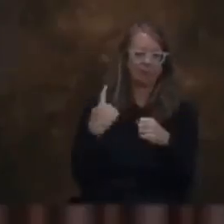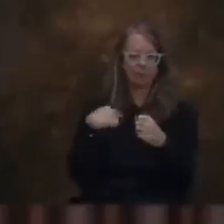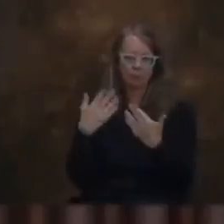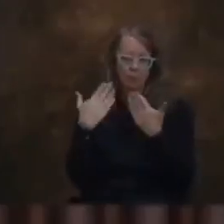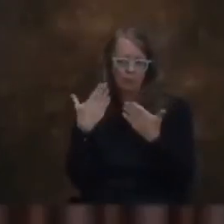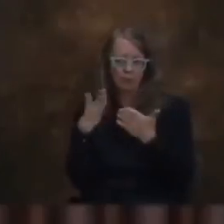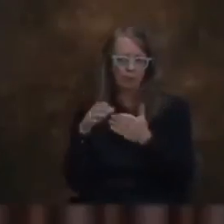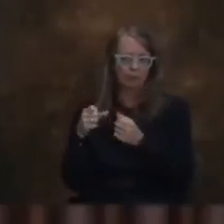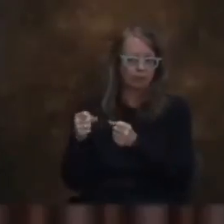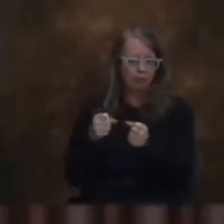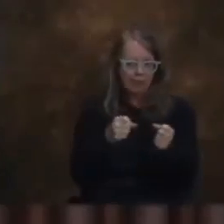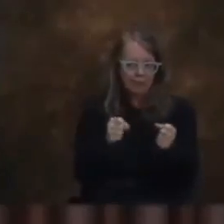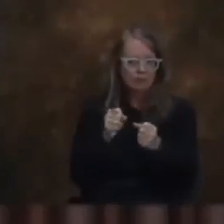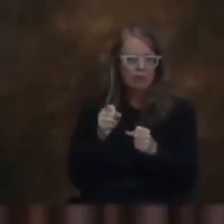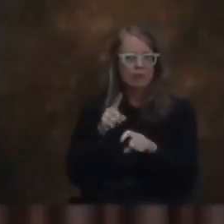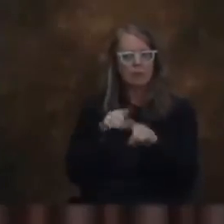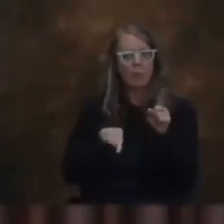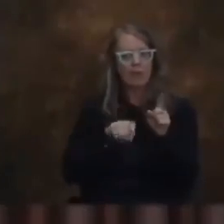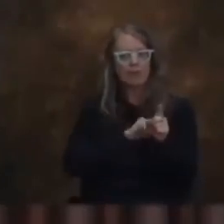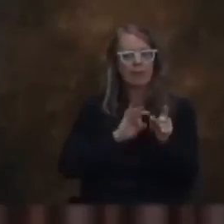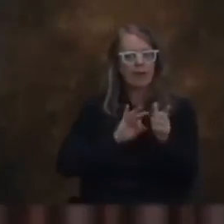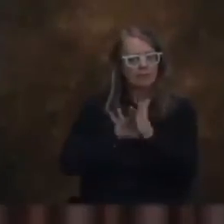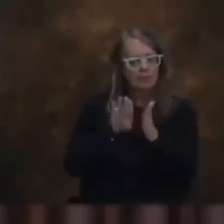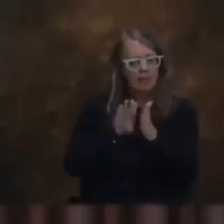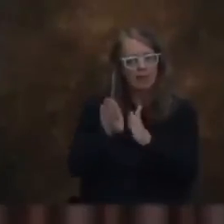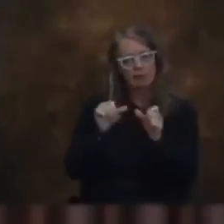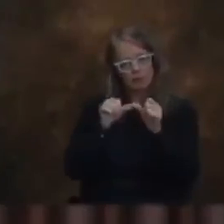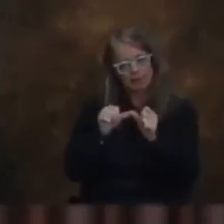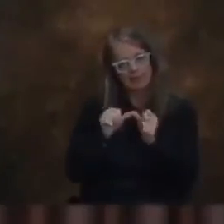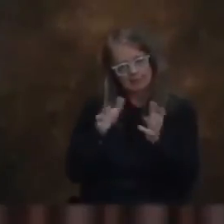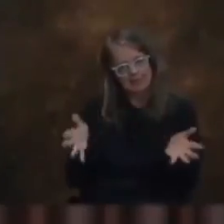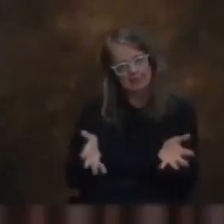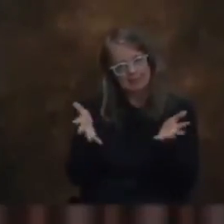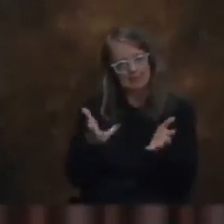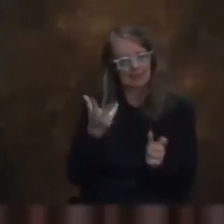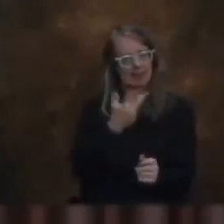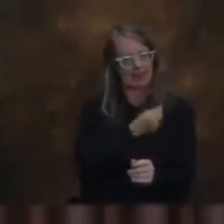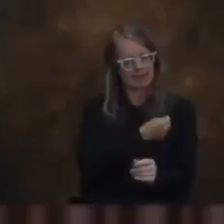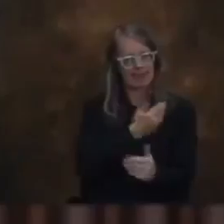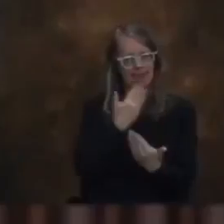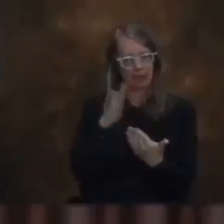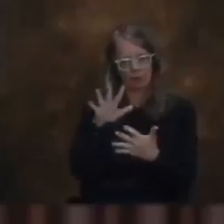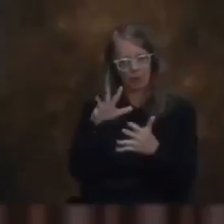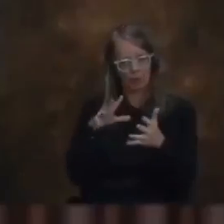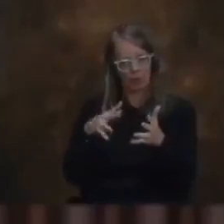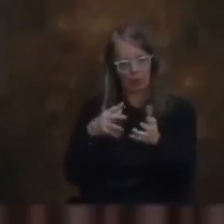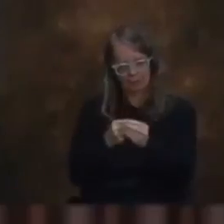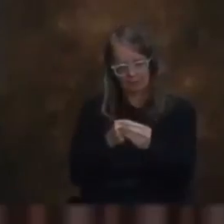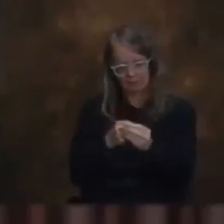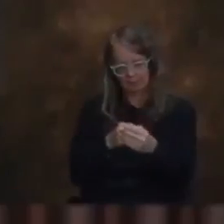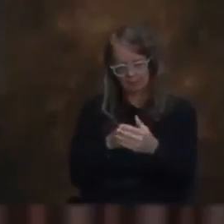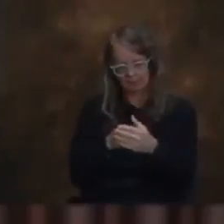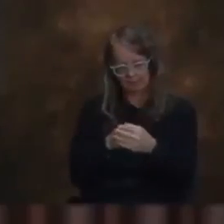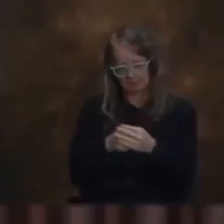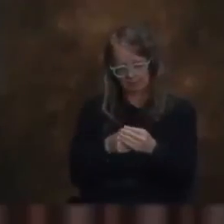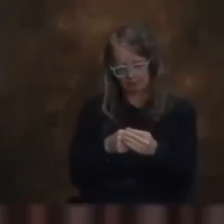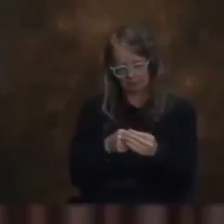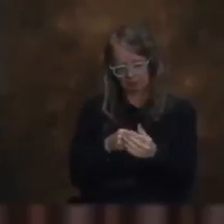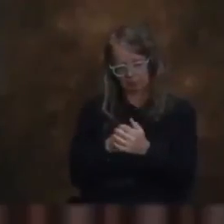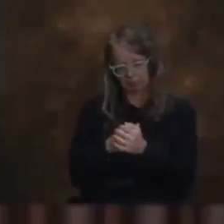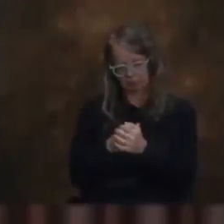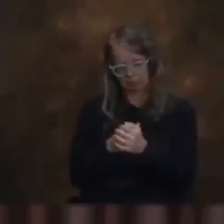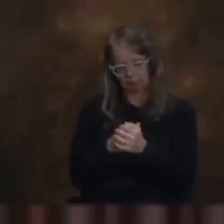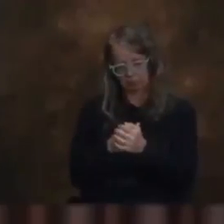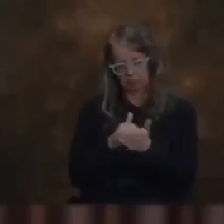desarrollado algunas acciones y tenemos actualización sobre esto y espero que